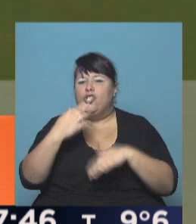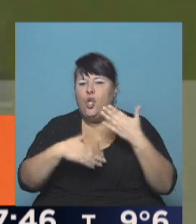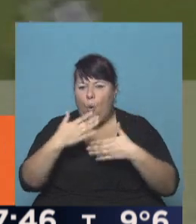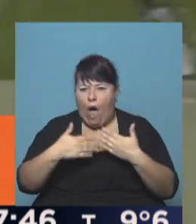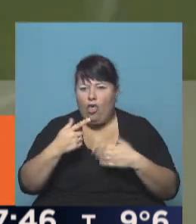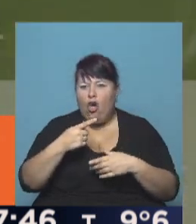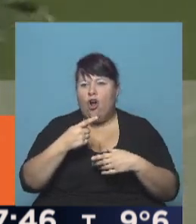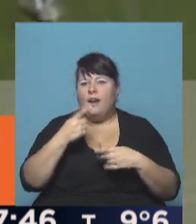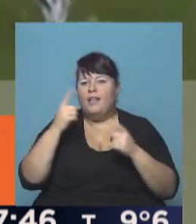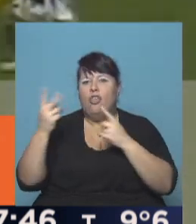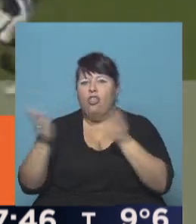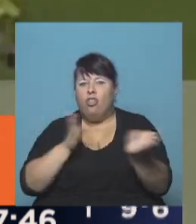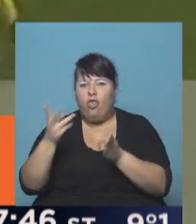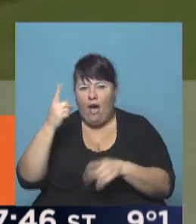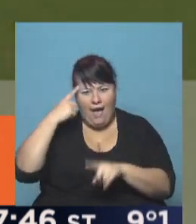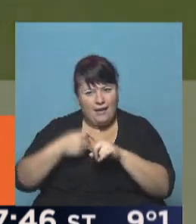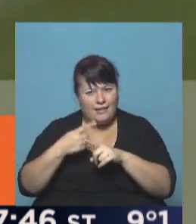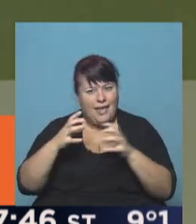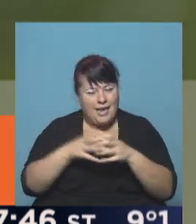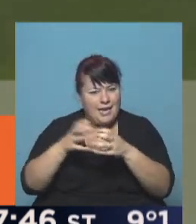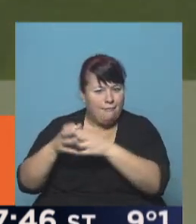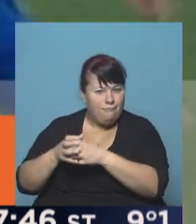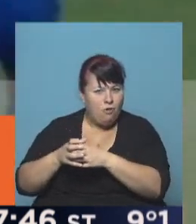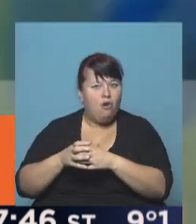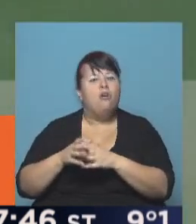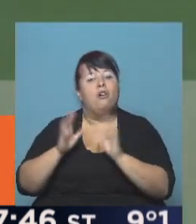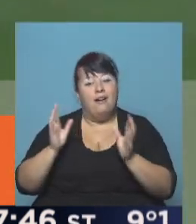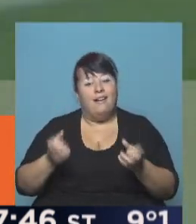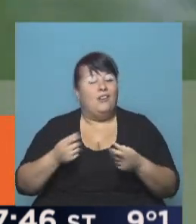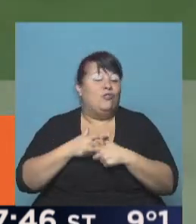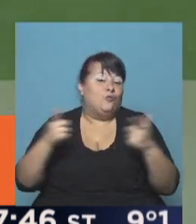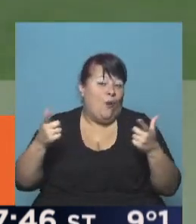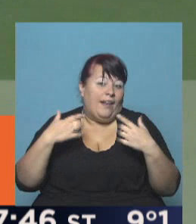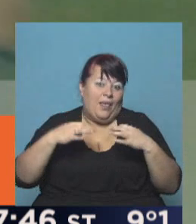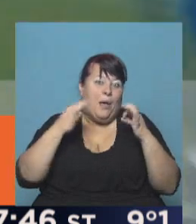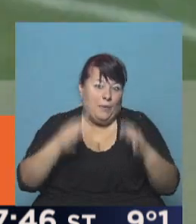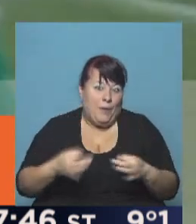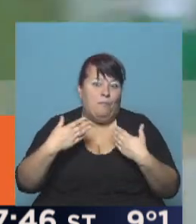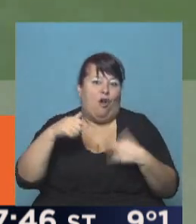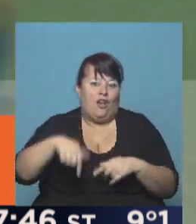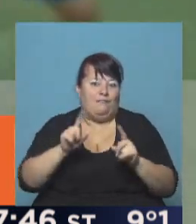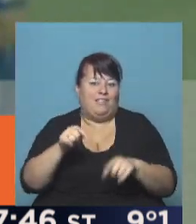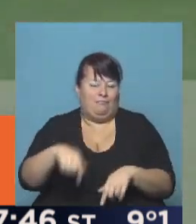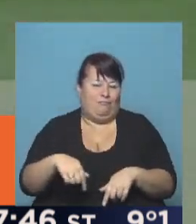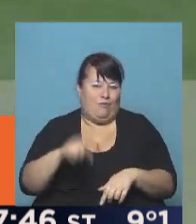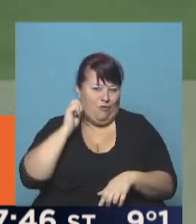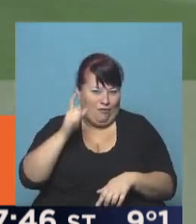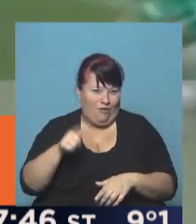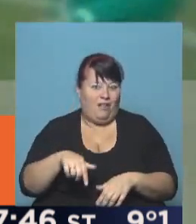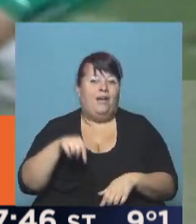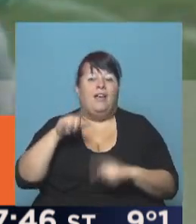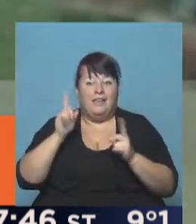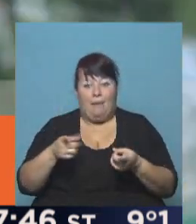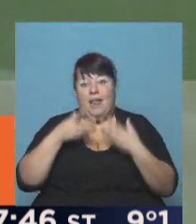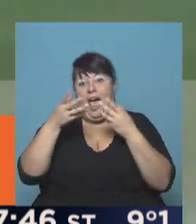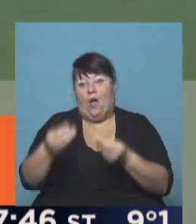jugadores que han defendido los dos colores. Bueno, hemos tenido la suerte de hacerlo bien, por eso hoy está pasando esto. Decidimos